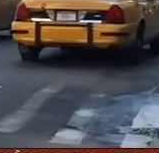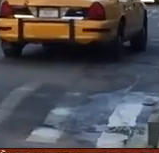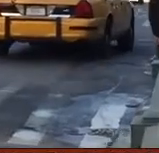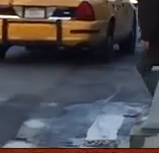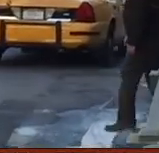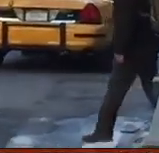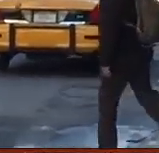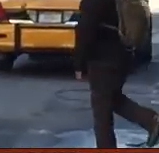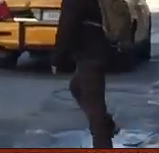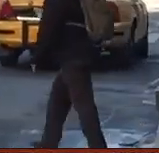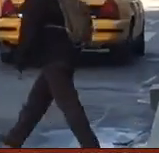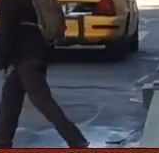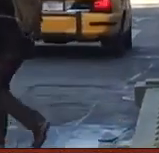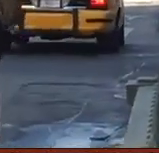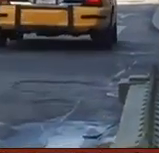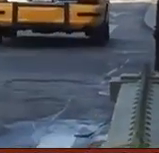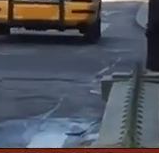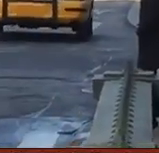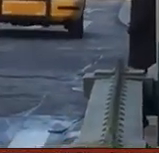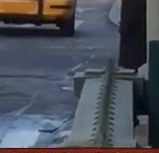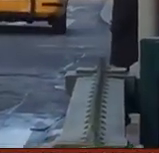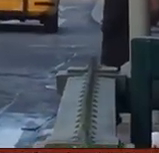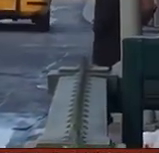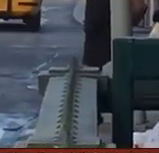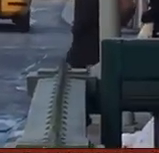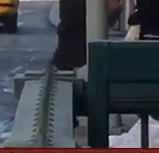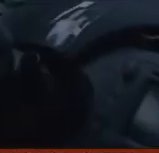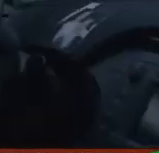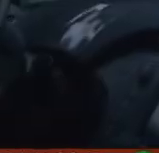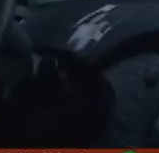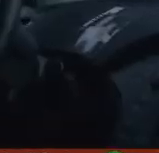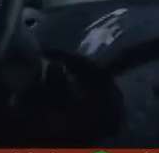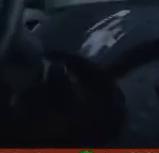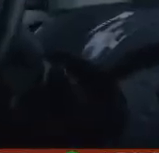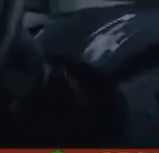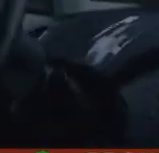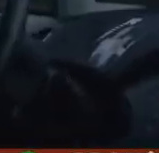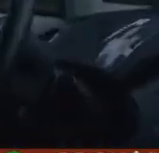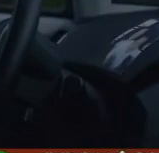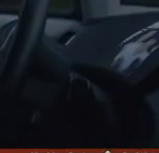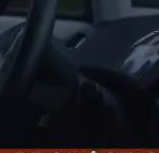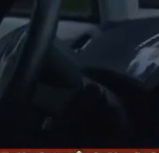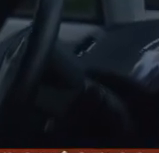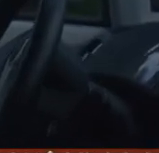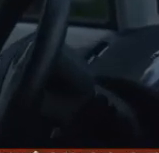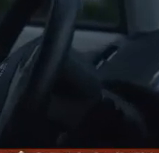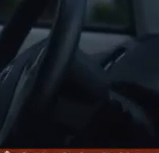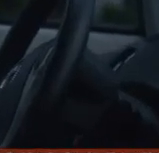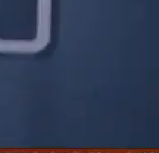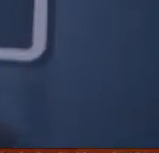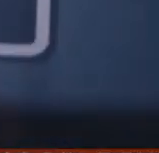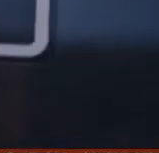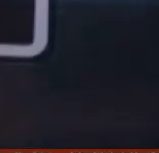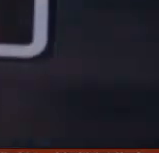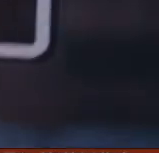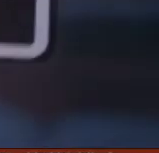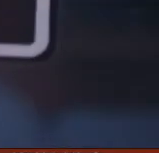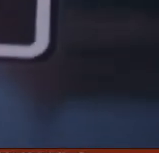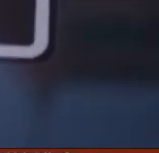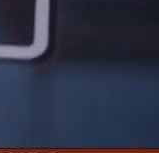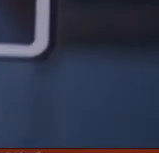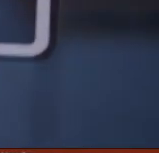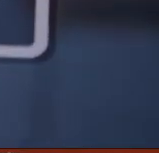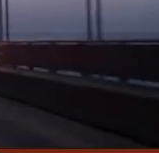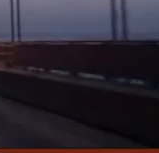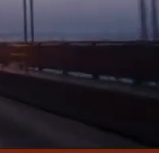están pensando incluso pues sumarlo a las herramientas para atender las emergencias. No solo